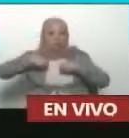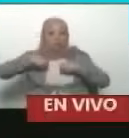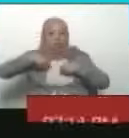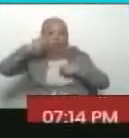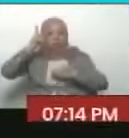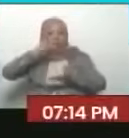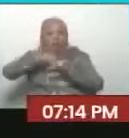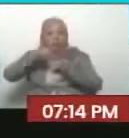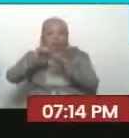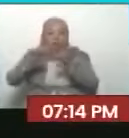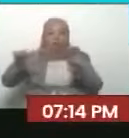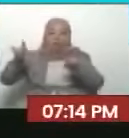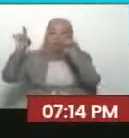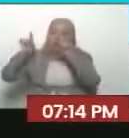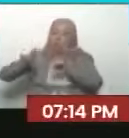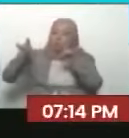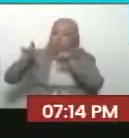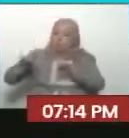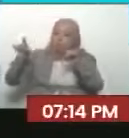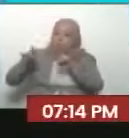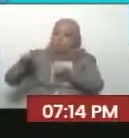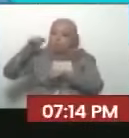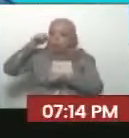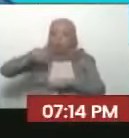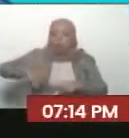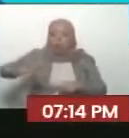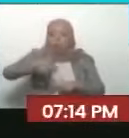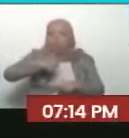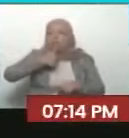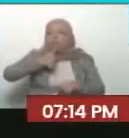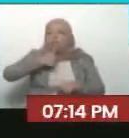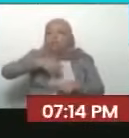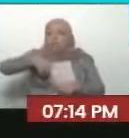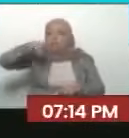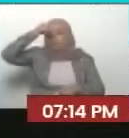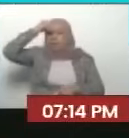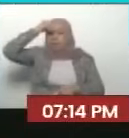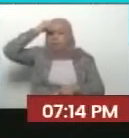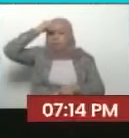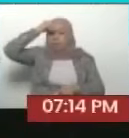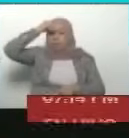como educadores, líderes, educadores de un pueblo? ¿De quién lo aprendimos?